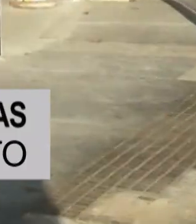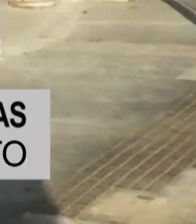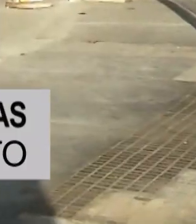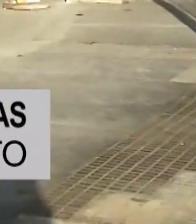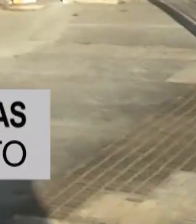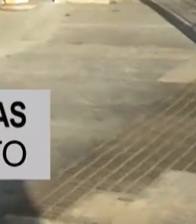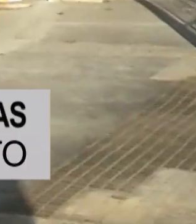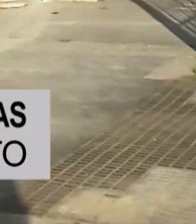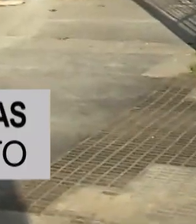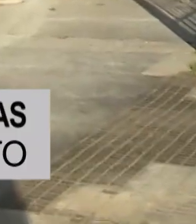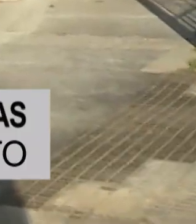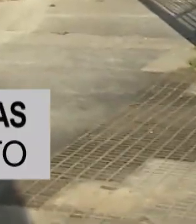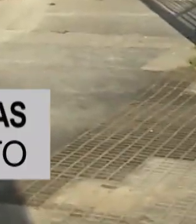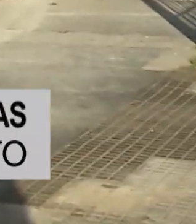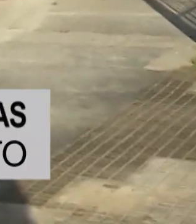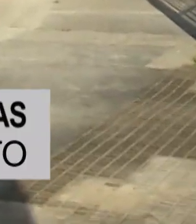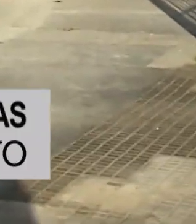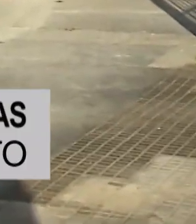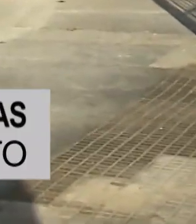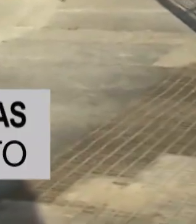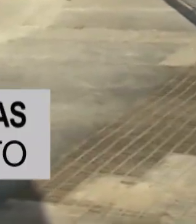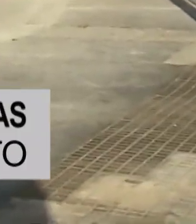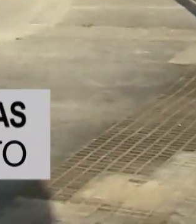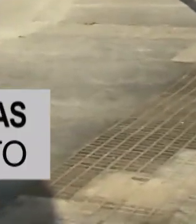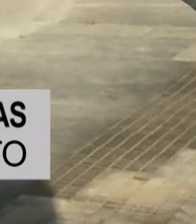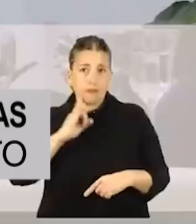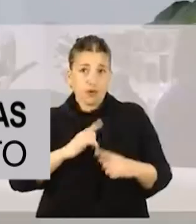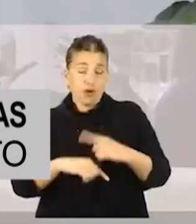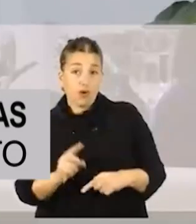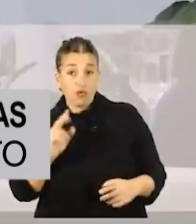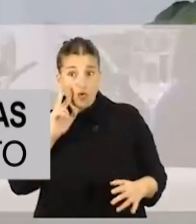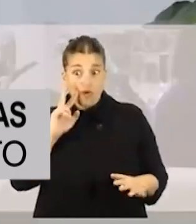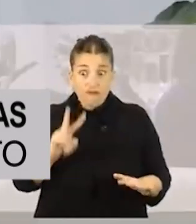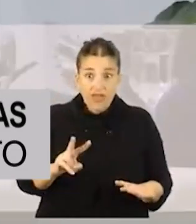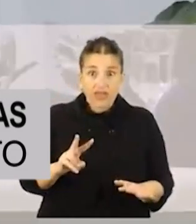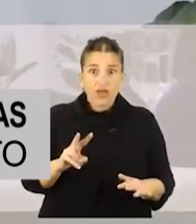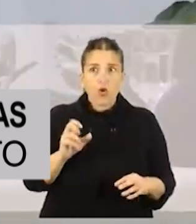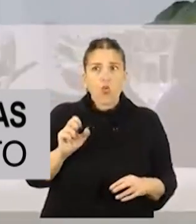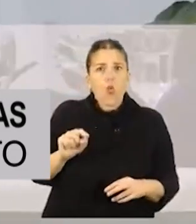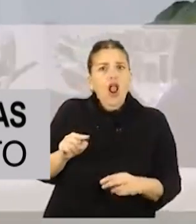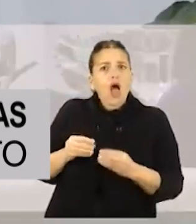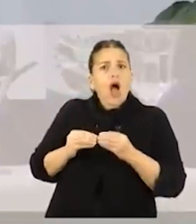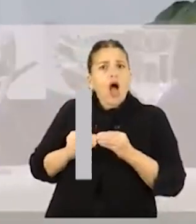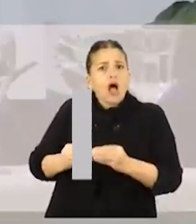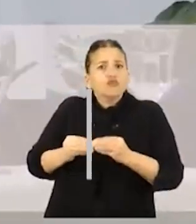envasado en la planta de Rodríguez que requiere del trabajo de menos personas. Cuando uno ve cuál es la